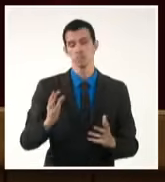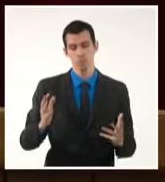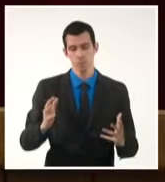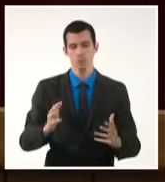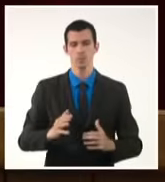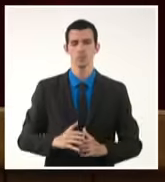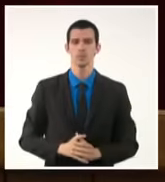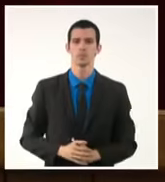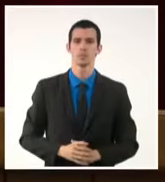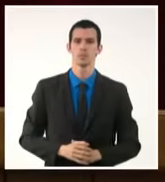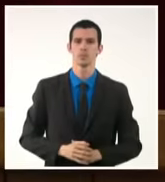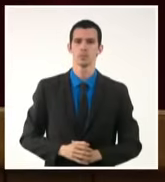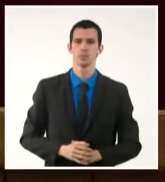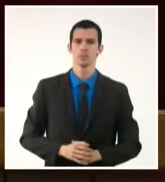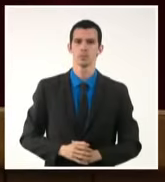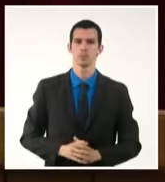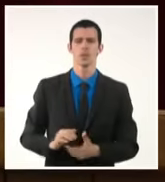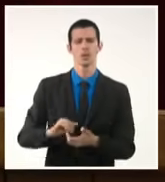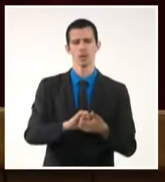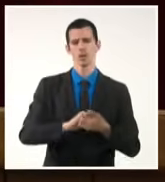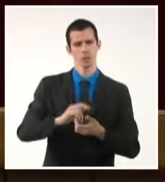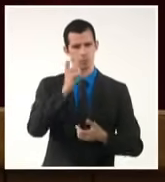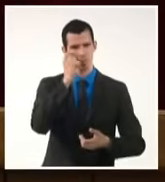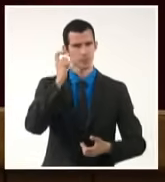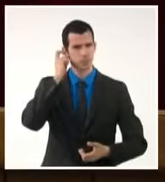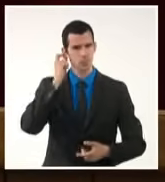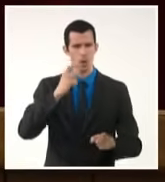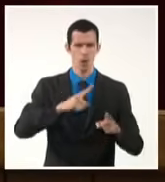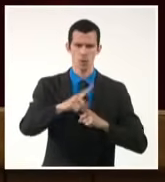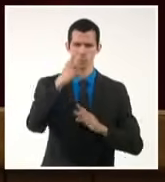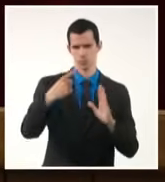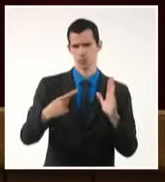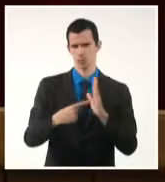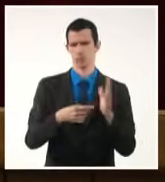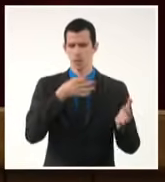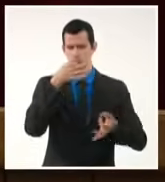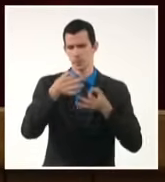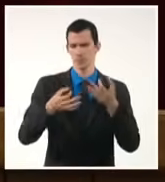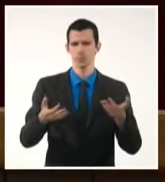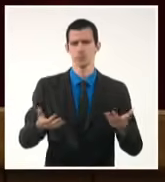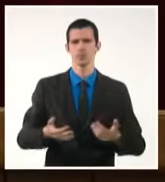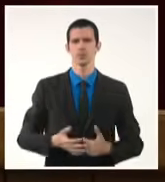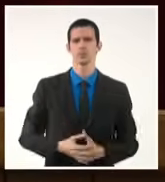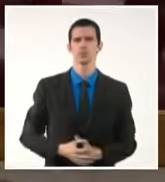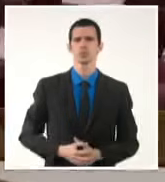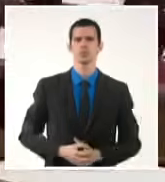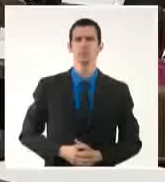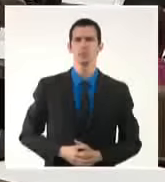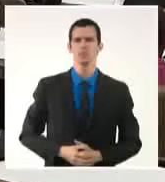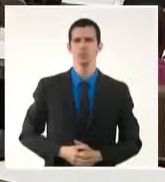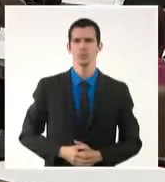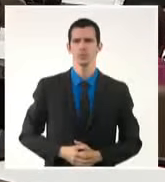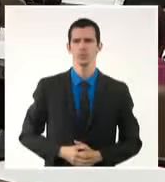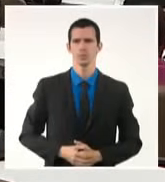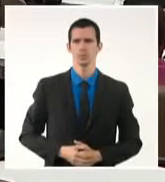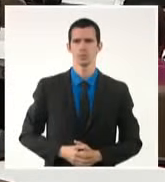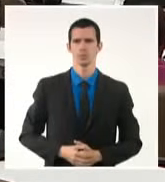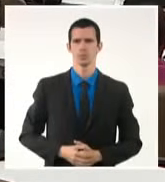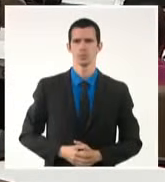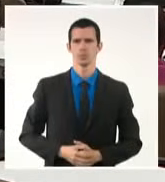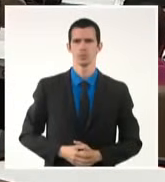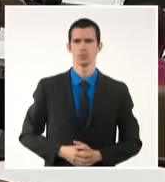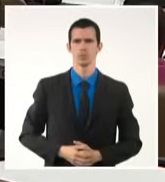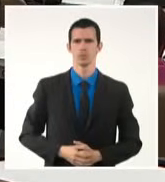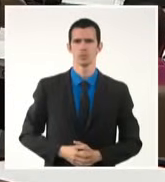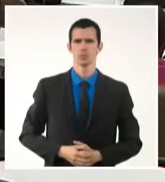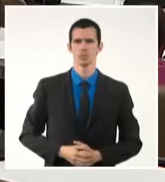compañeros, quiero apuntar ahora el avance en el ejercicio legislativo. En ese sentido, la agenda de esta sesión de la